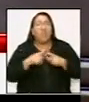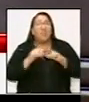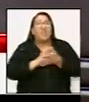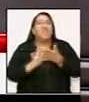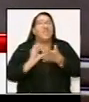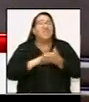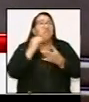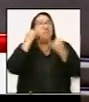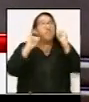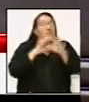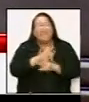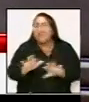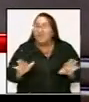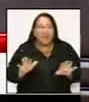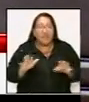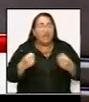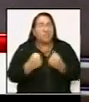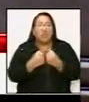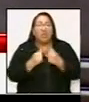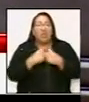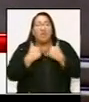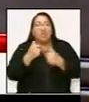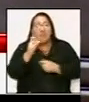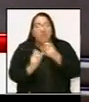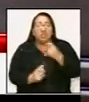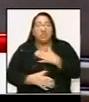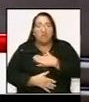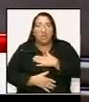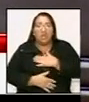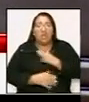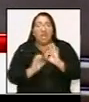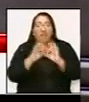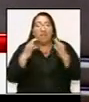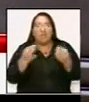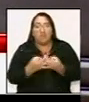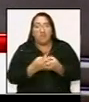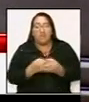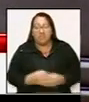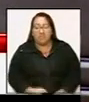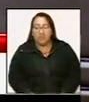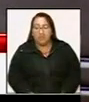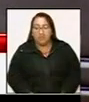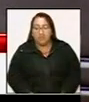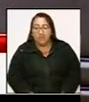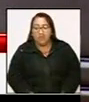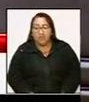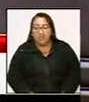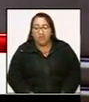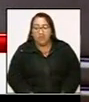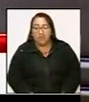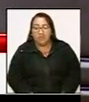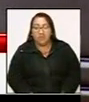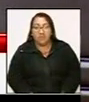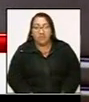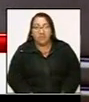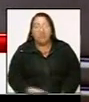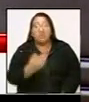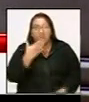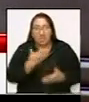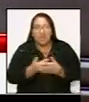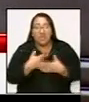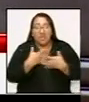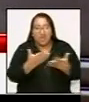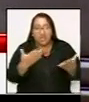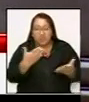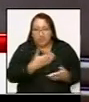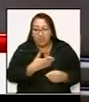para implementar ideologías que afectan la vida del ser humano y la familia. Tiempo adicional. Muchas gracias por su